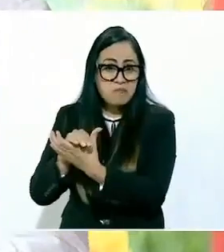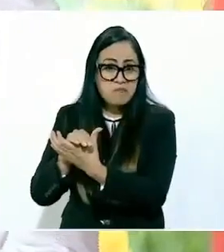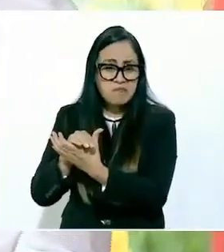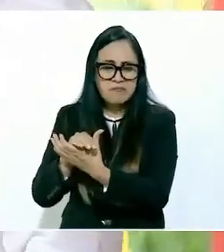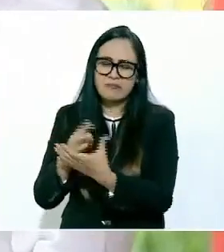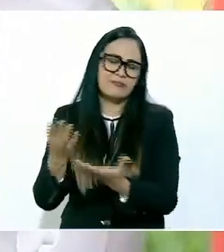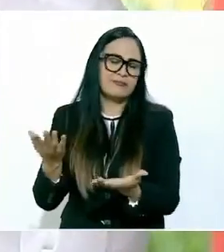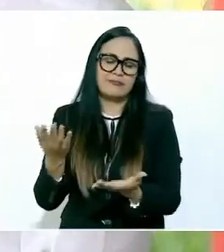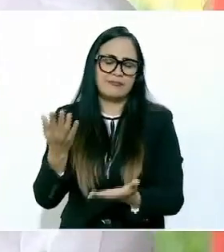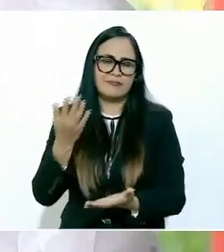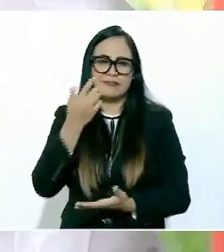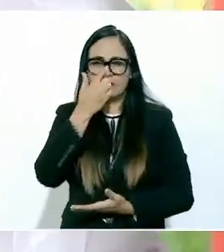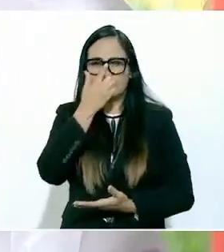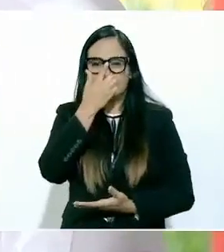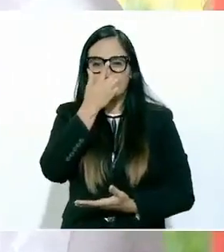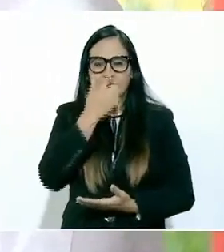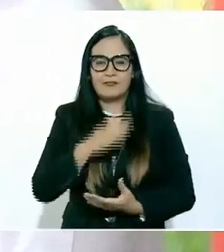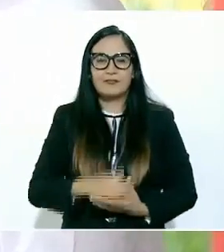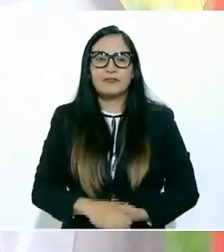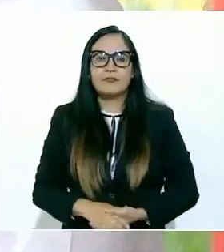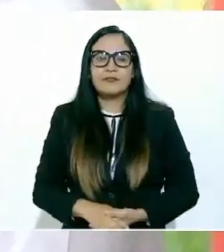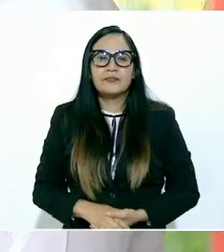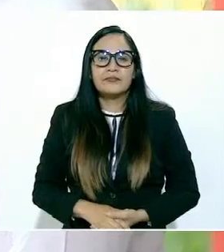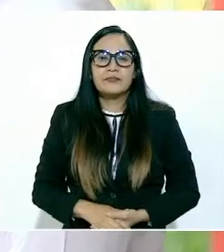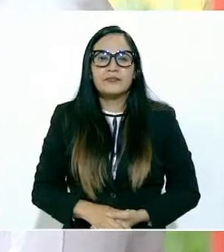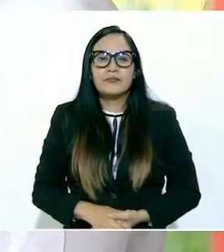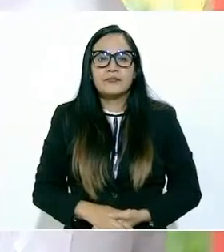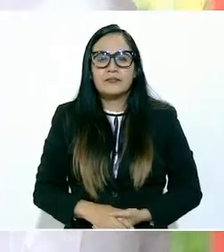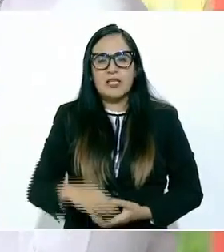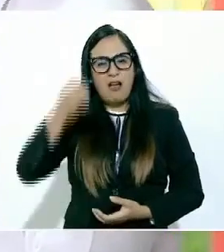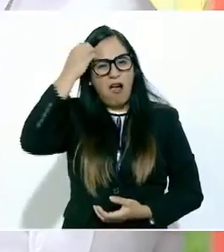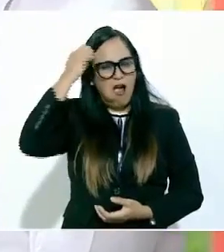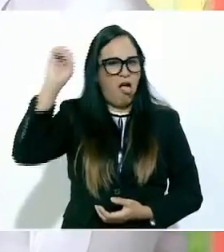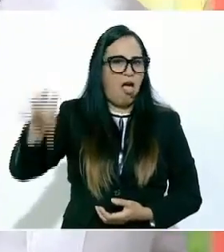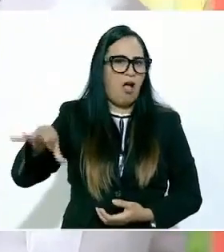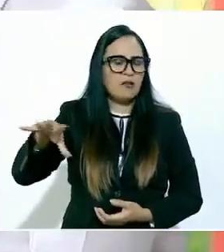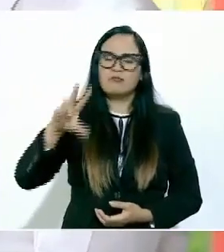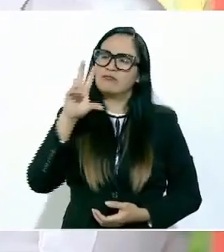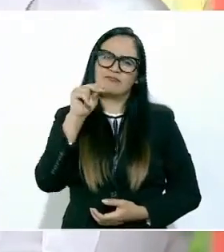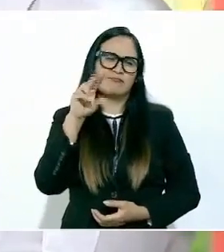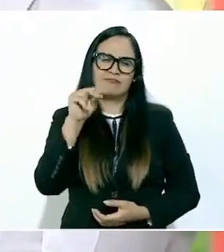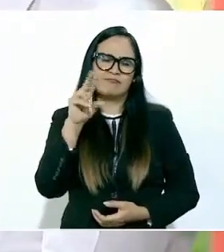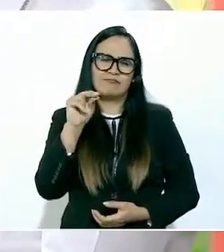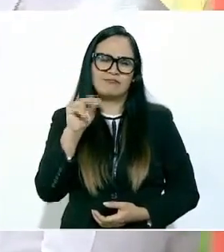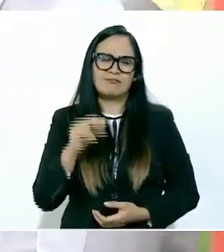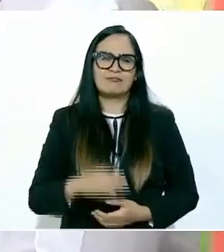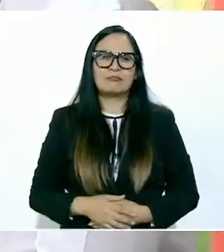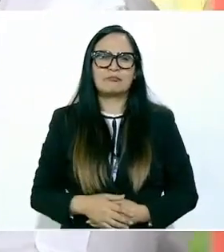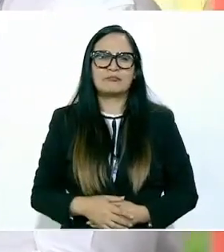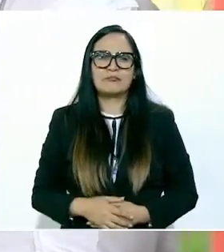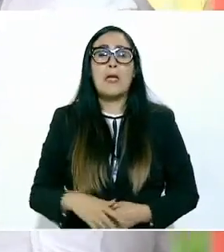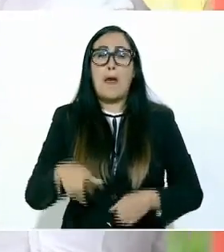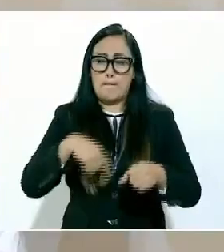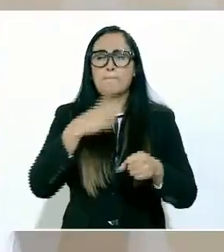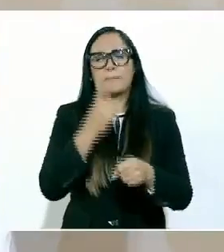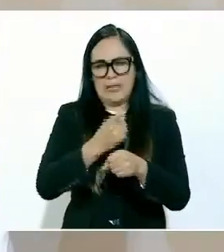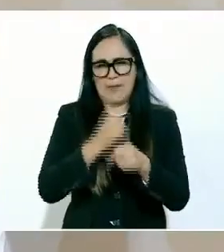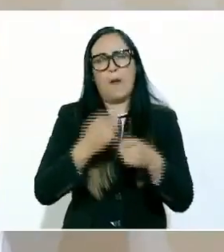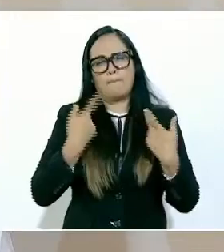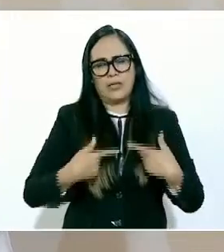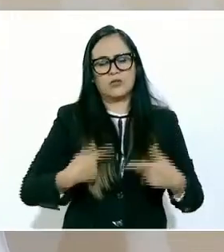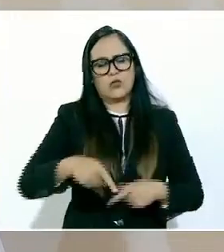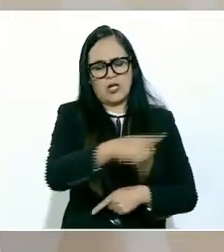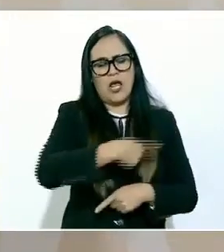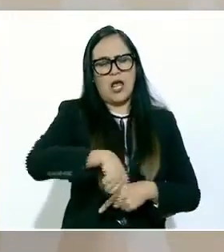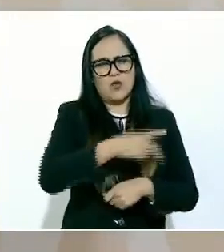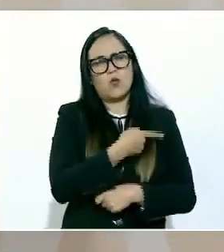se les tenga en el olvido. No, primero los pobres, por